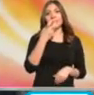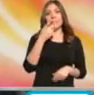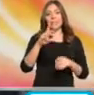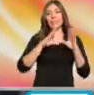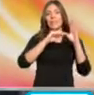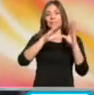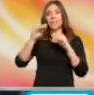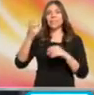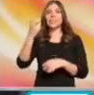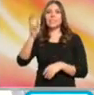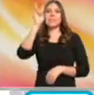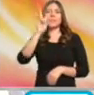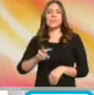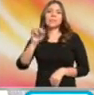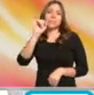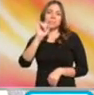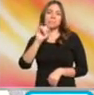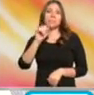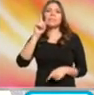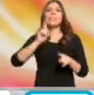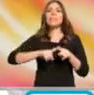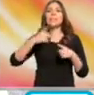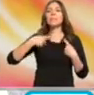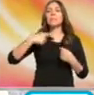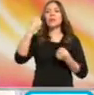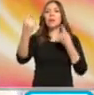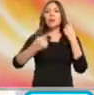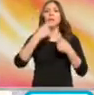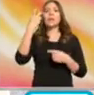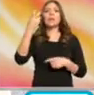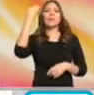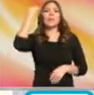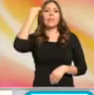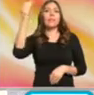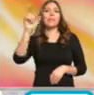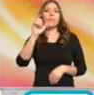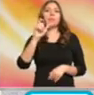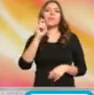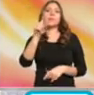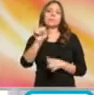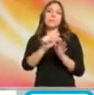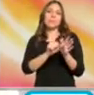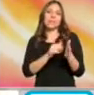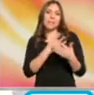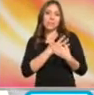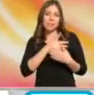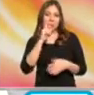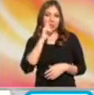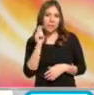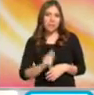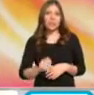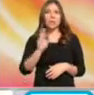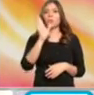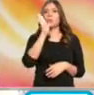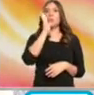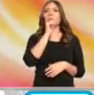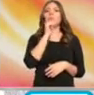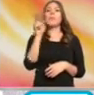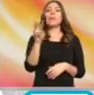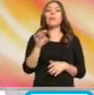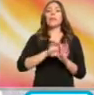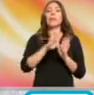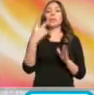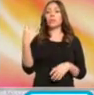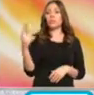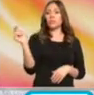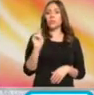Sí, sí, ¿quién no ha pasado por esos momentos románticos justo en el mes del amor y la amistad? Sí. No se puede percibir una relación